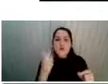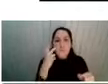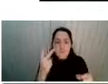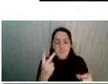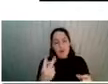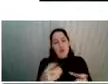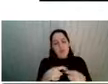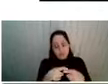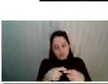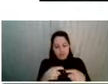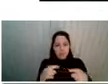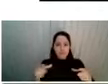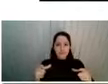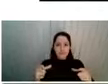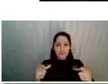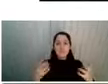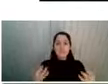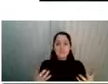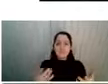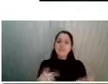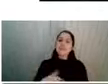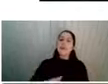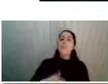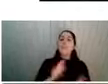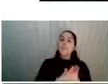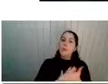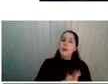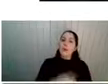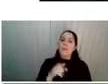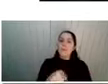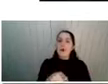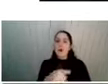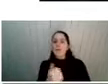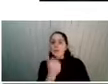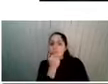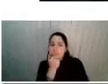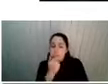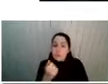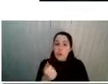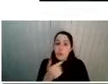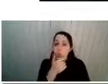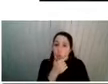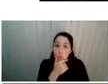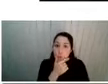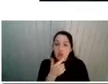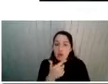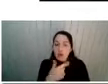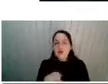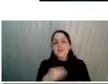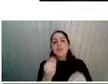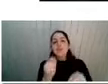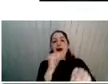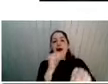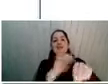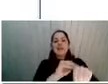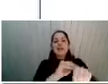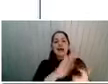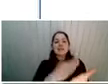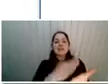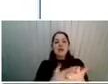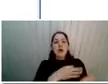así todo sigue saliendo indeterminado, lo que corresponde es avisarle al servicio de salud y pedir muestra nueva.